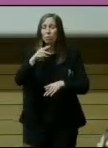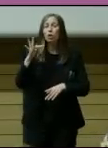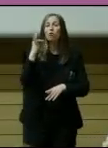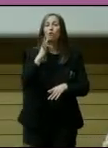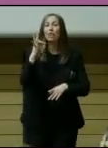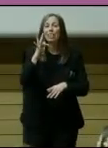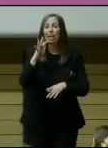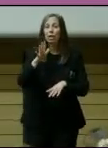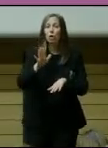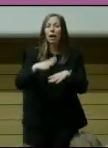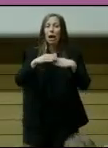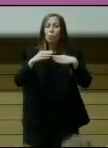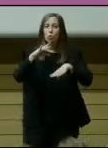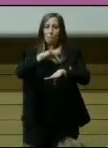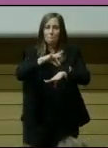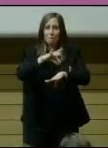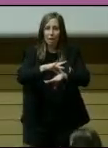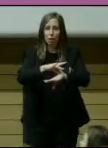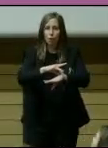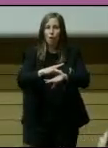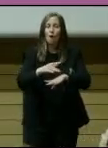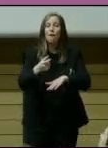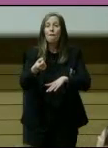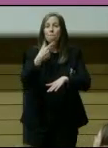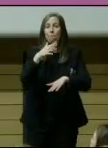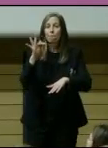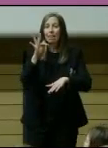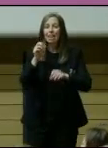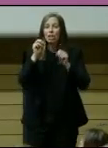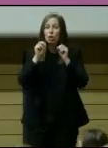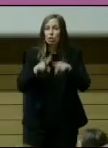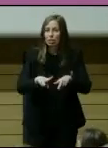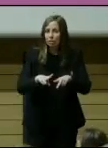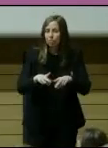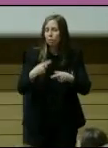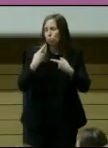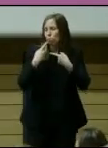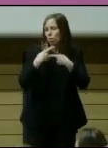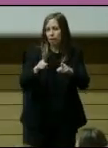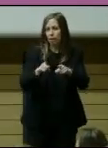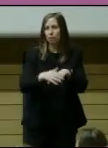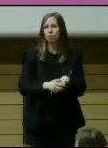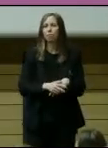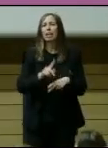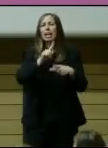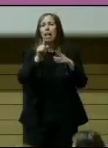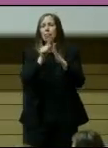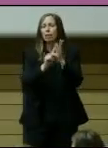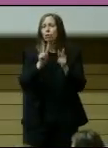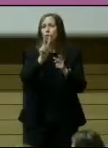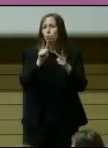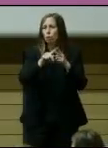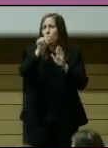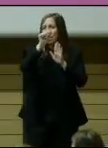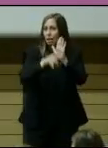de nuestra medicina y que sin este fármaco las cosas estarían muy distintas. Y un segundo dato sobre el fármaco del fentanilo está en la